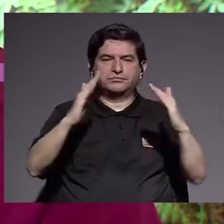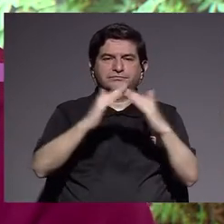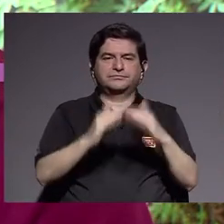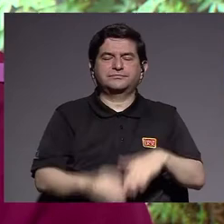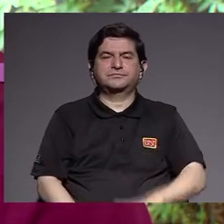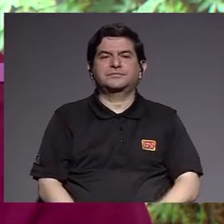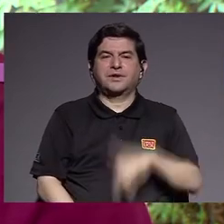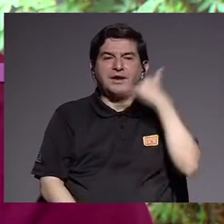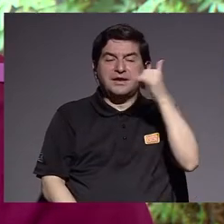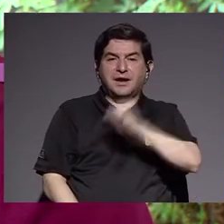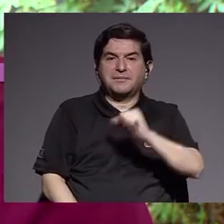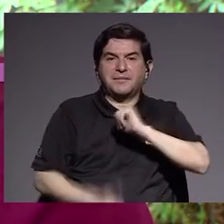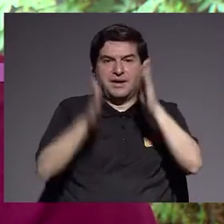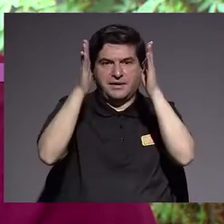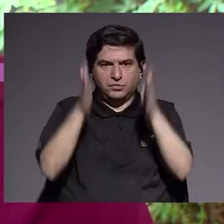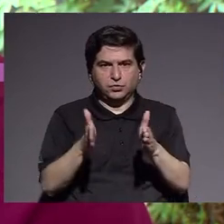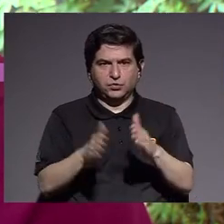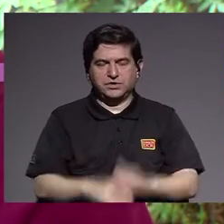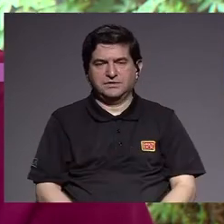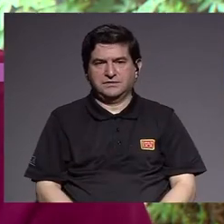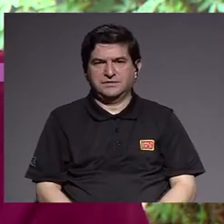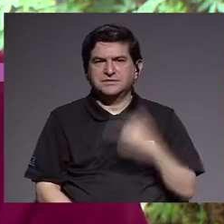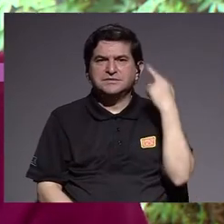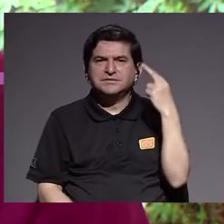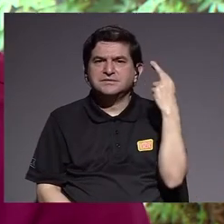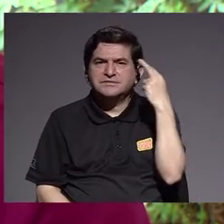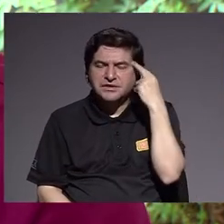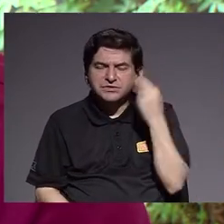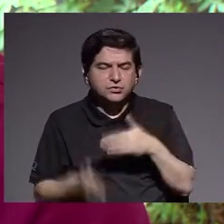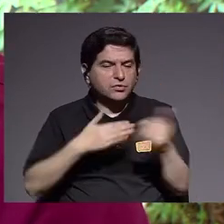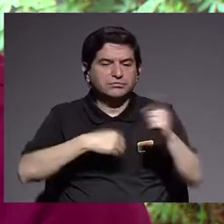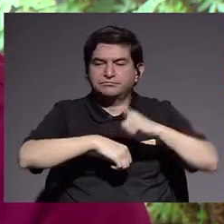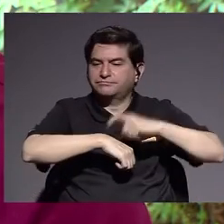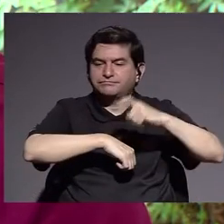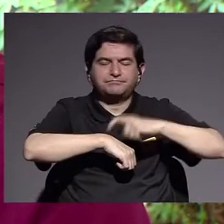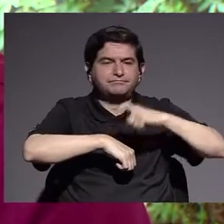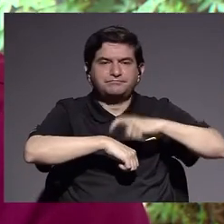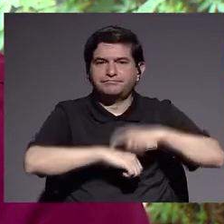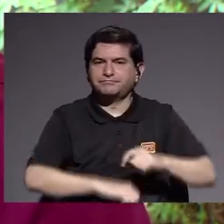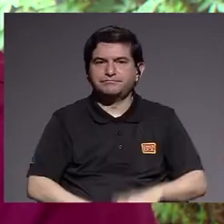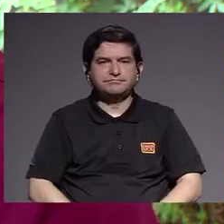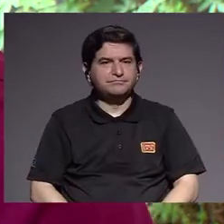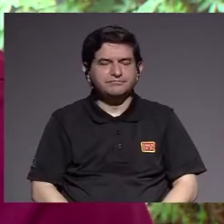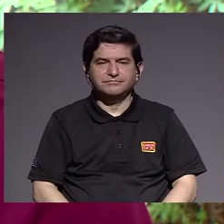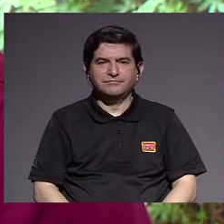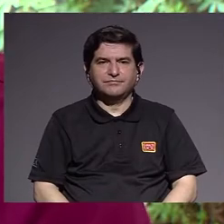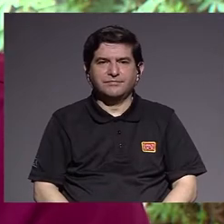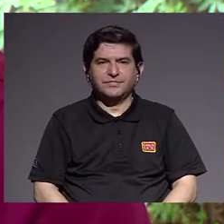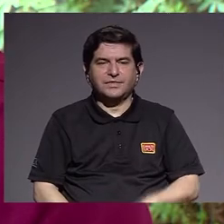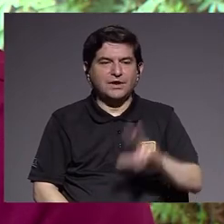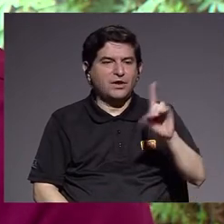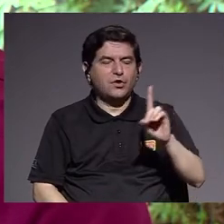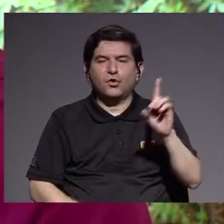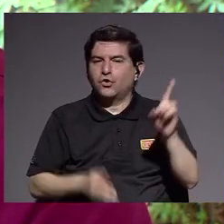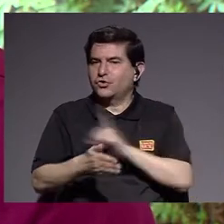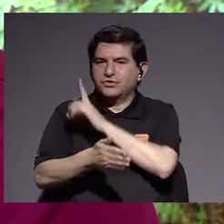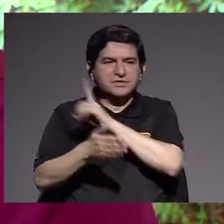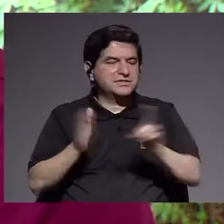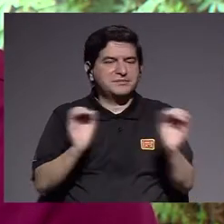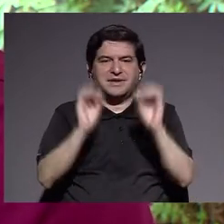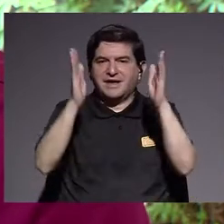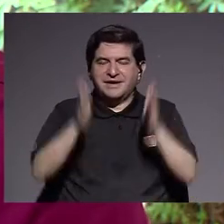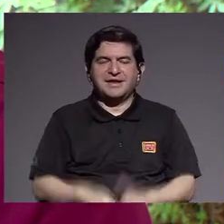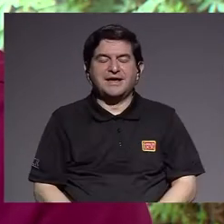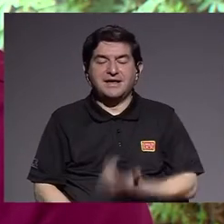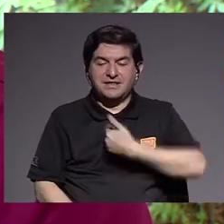cualquier momento no discrimina a nadie cualquiera podemos ser un poco infeccioso de la partícula cualquier persona en nuestro